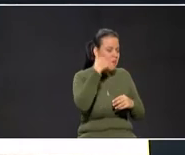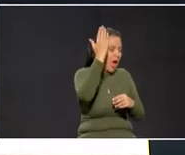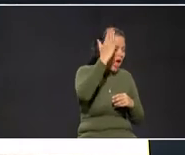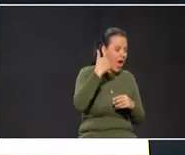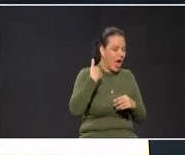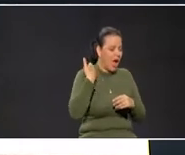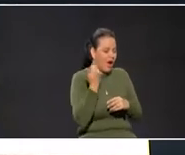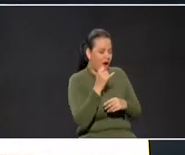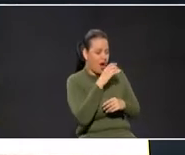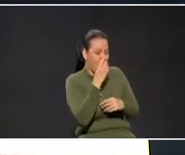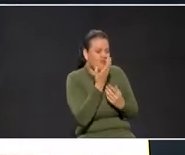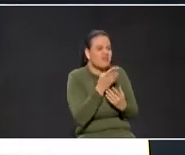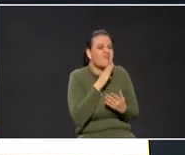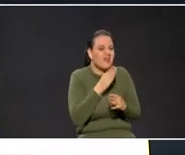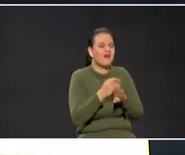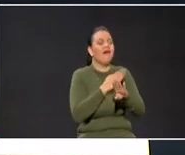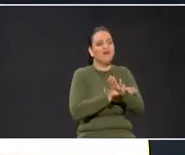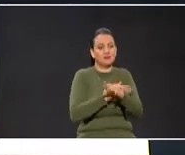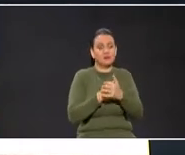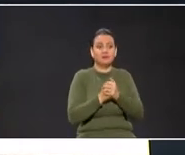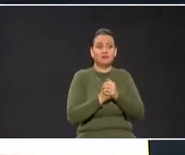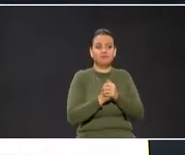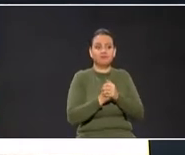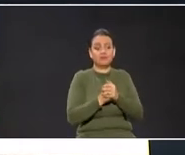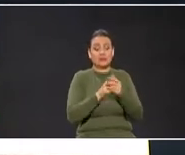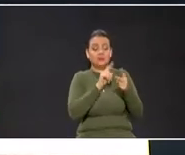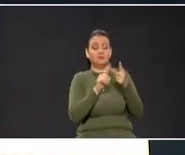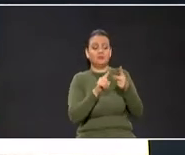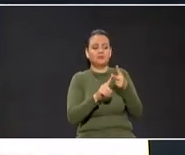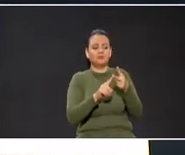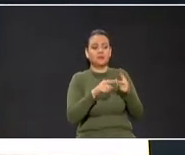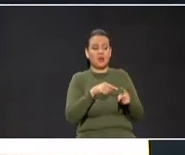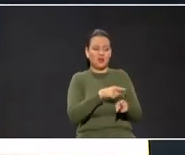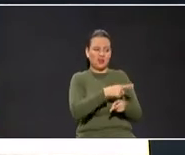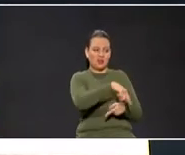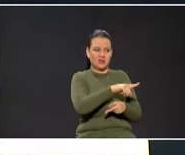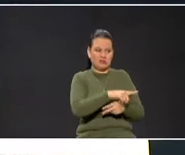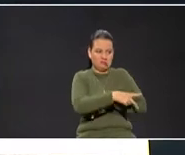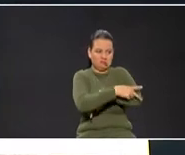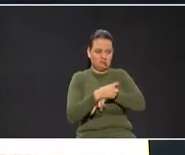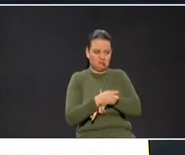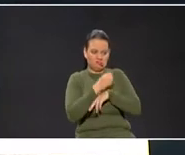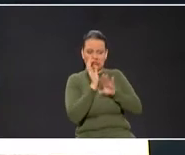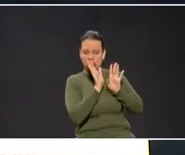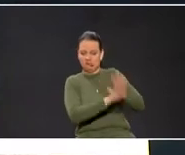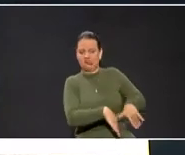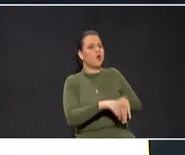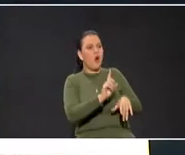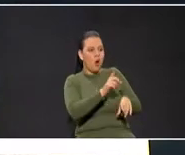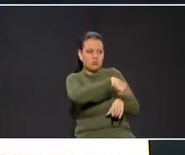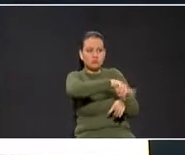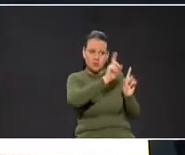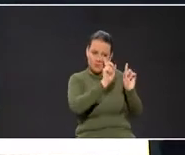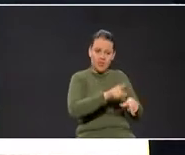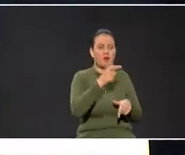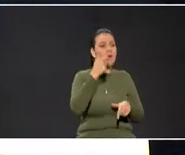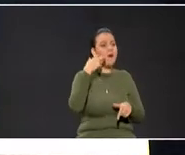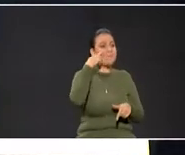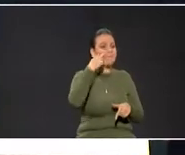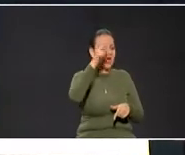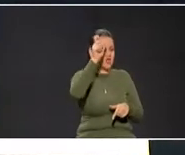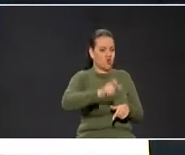en cuenta que son seres humanos y por consiguiente hay que tratarlos como seres humanos o tratarlos como delincuentes en tercer lugar debemos de tener albergues